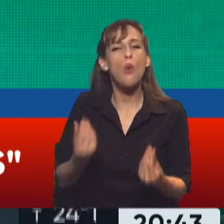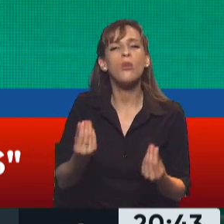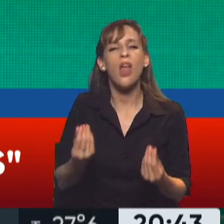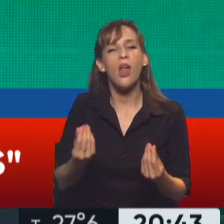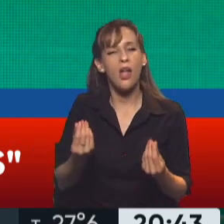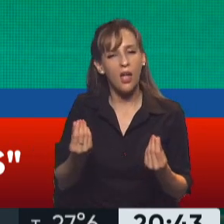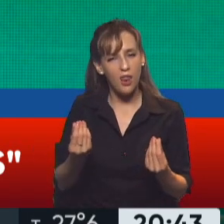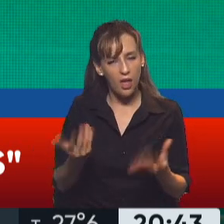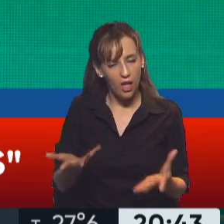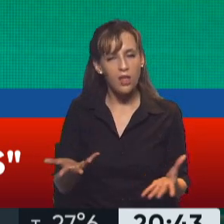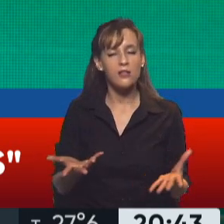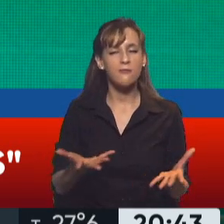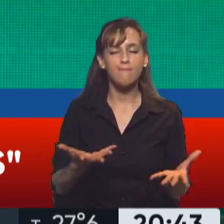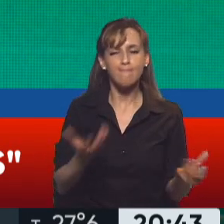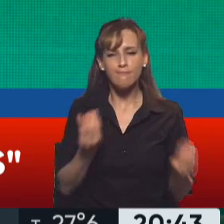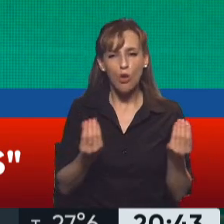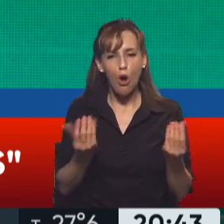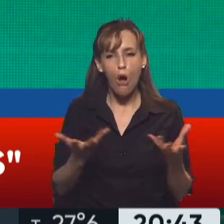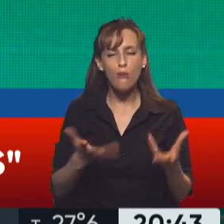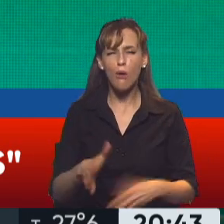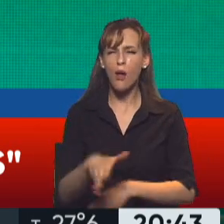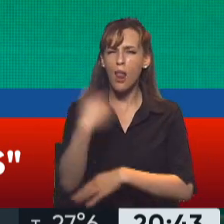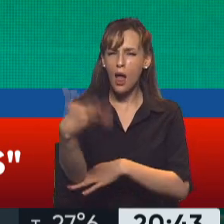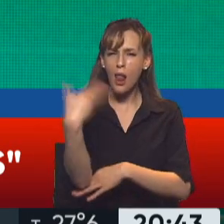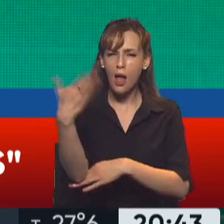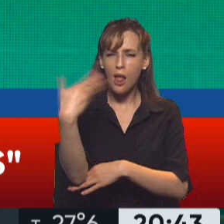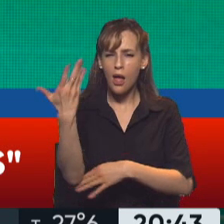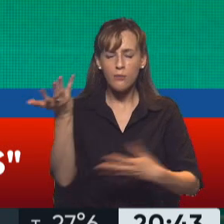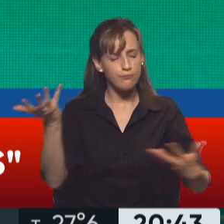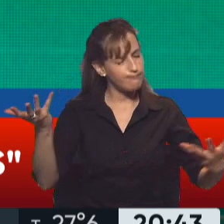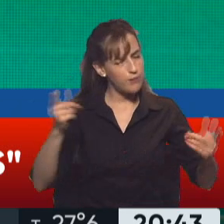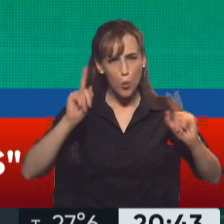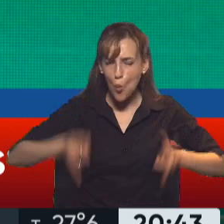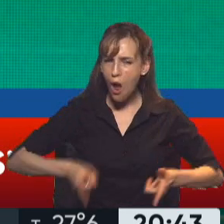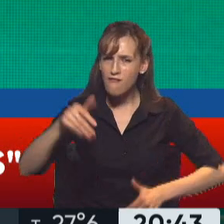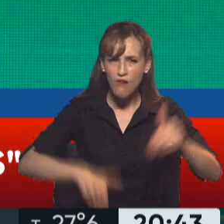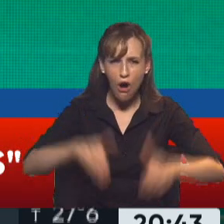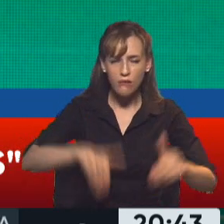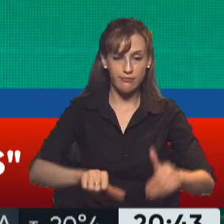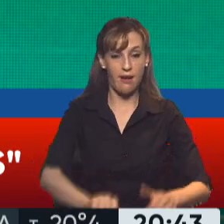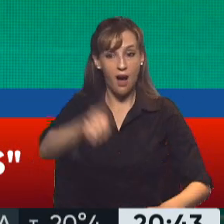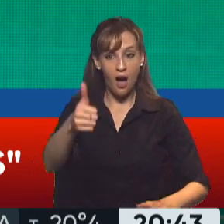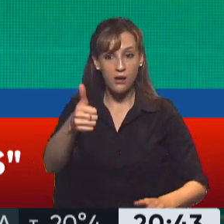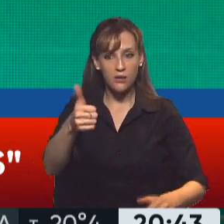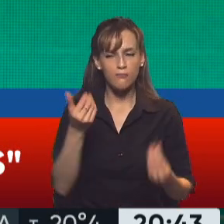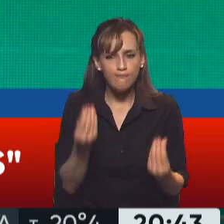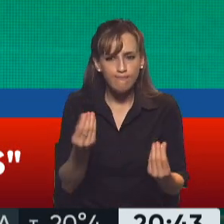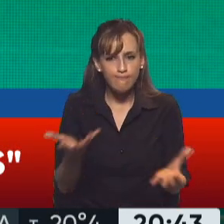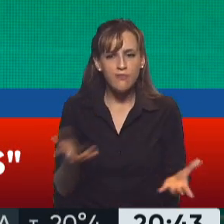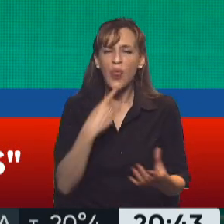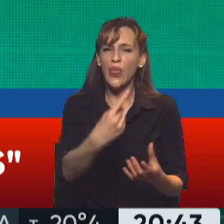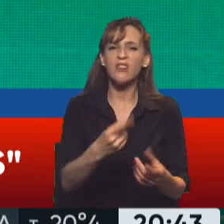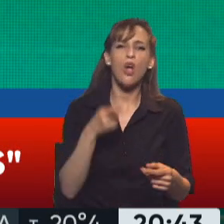qué logran cosechar tantos votos con este discurso, ¿no? Con el odio al negro, con la negación de los pueblos